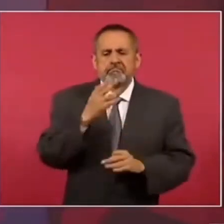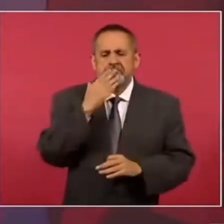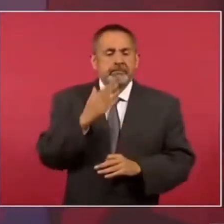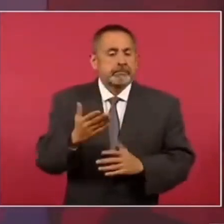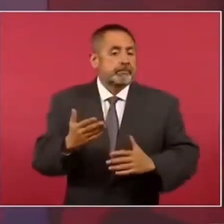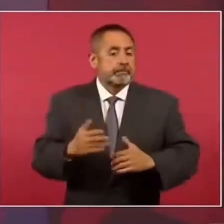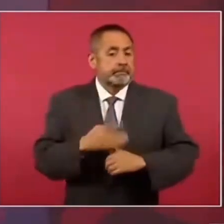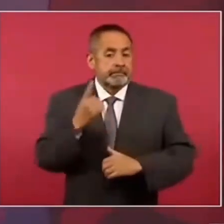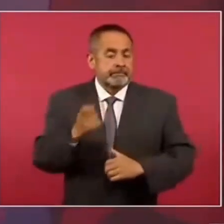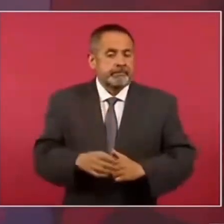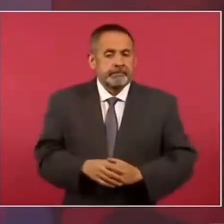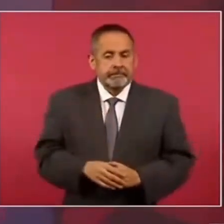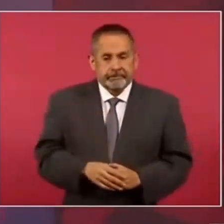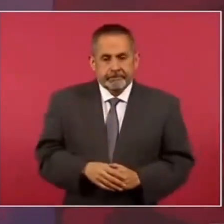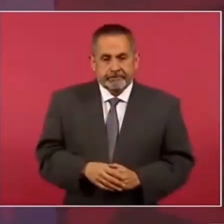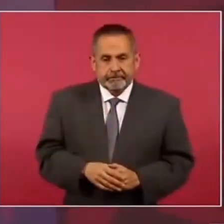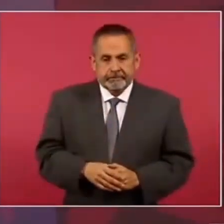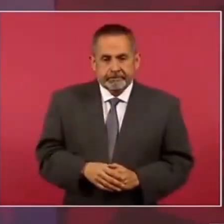Porque